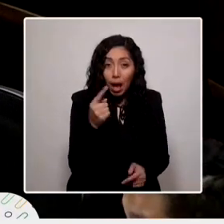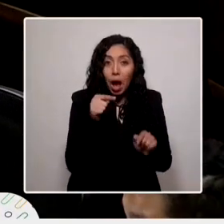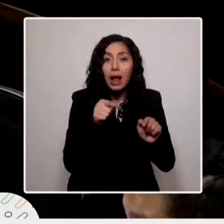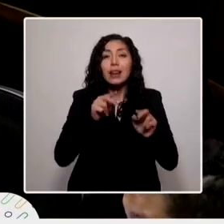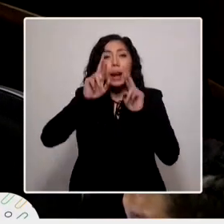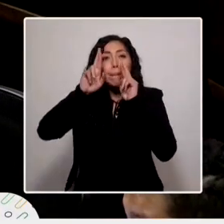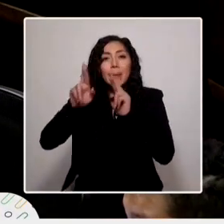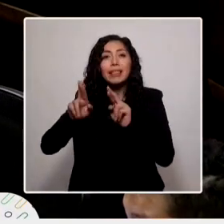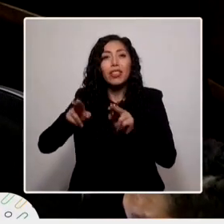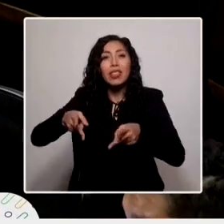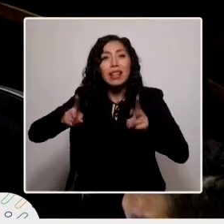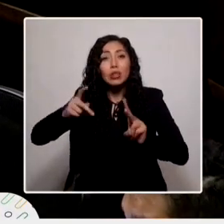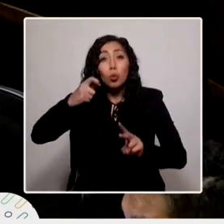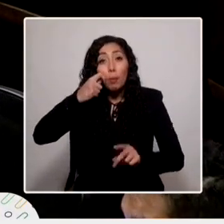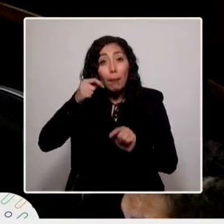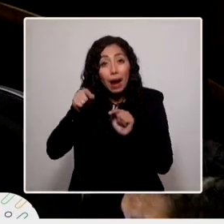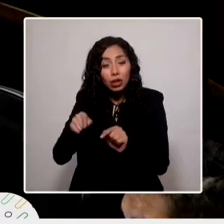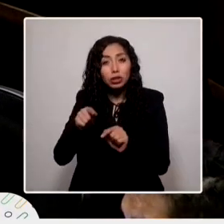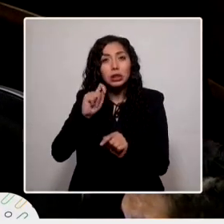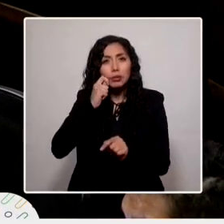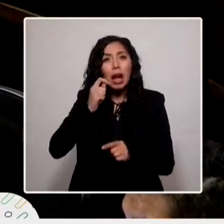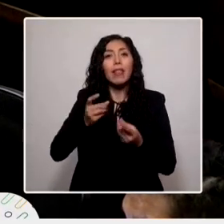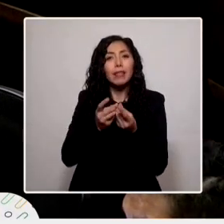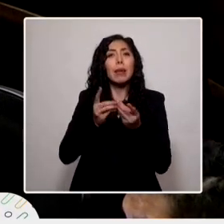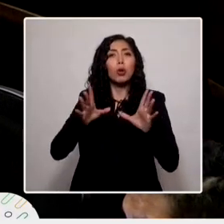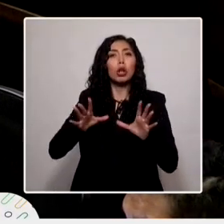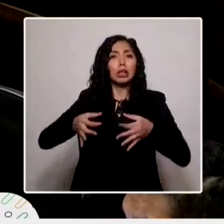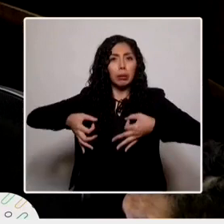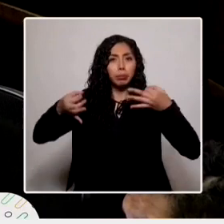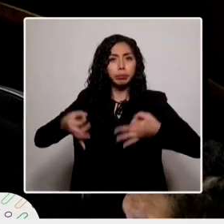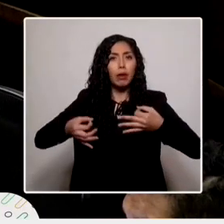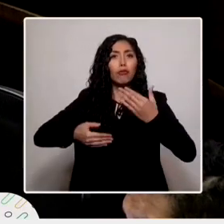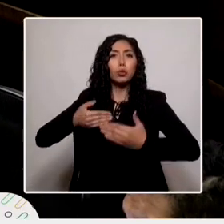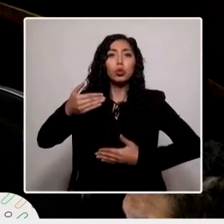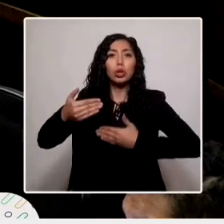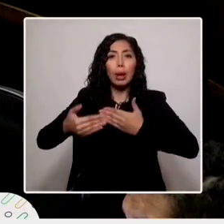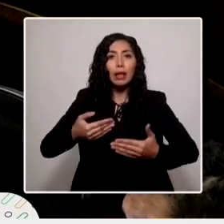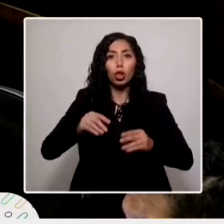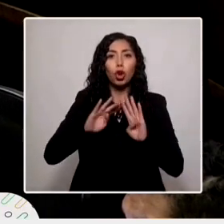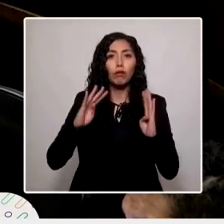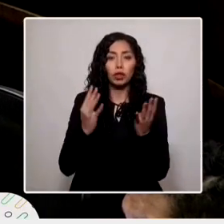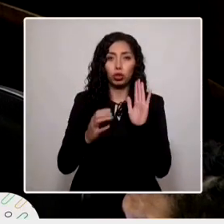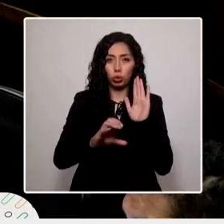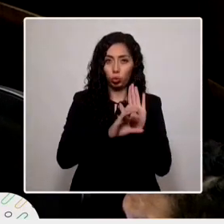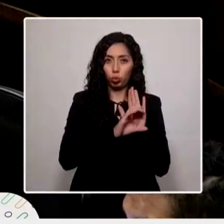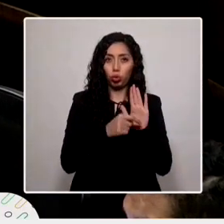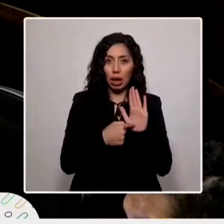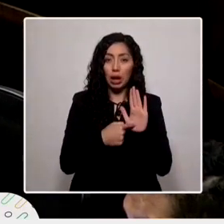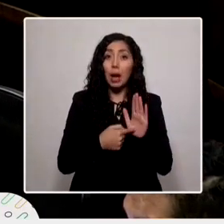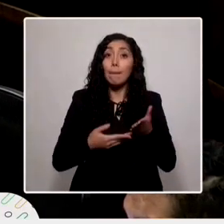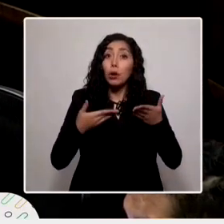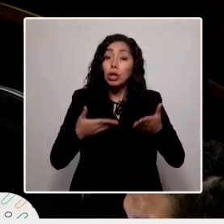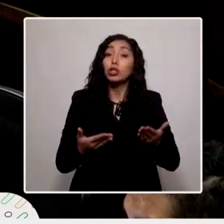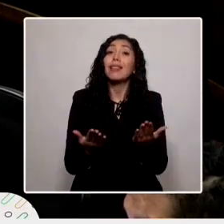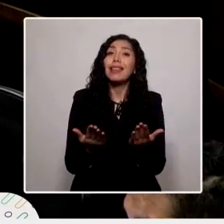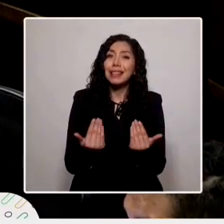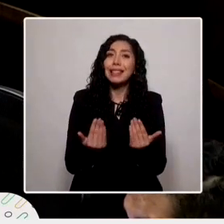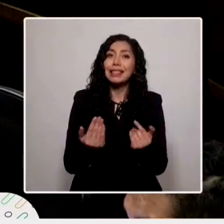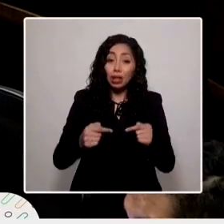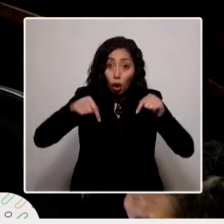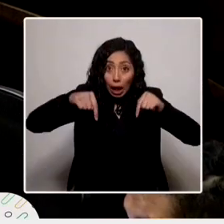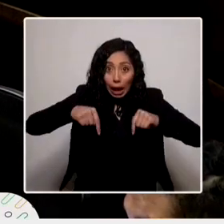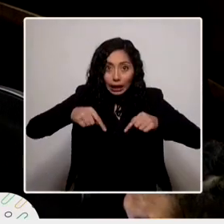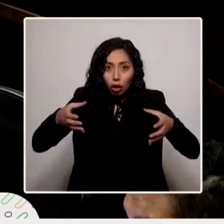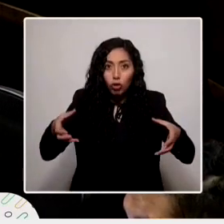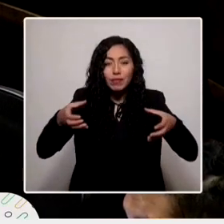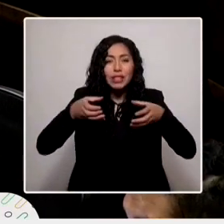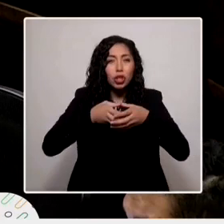humanos es una garantía democrática para el funcionamiento de la Convención. Por ello es necesaria esta Comisión desde